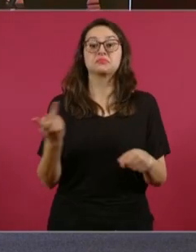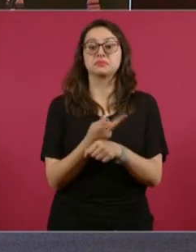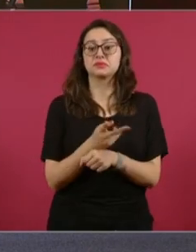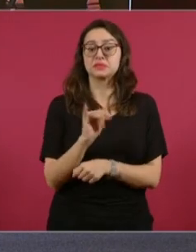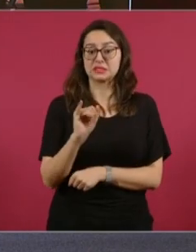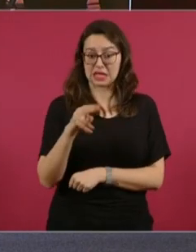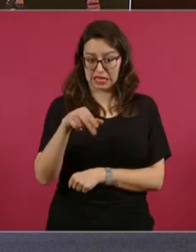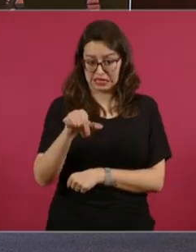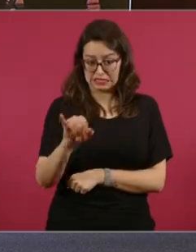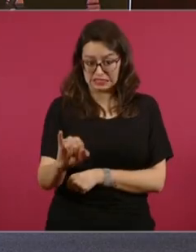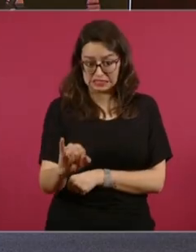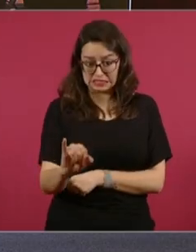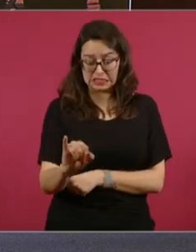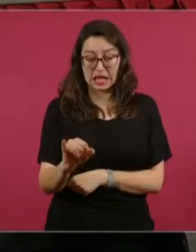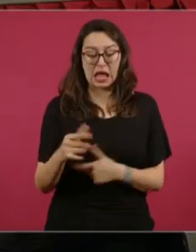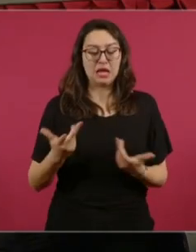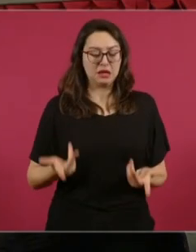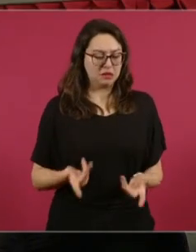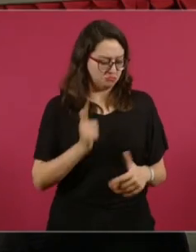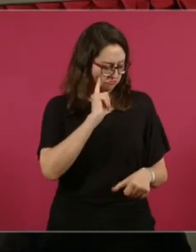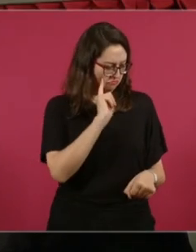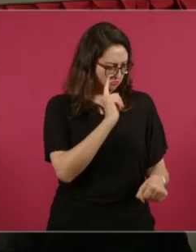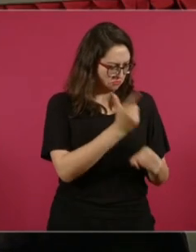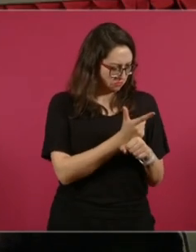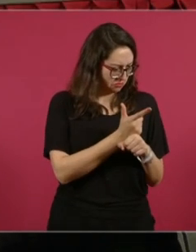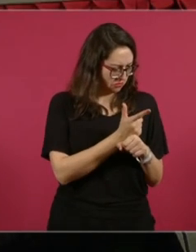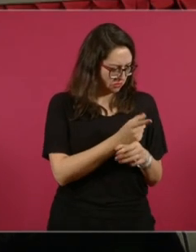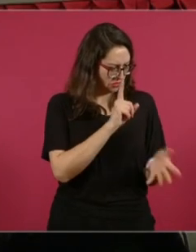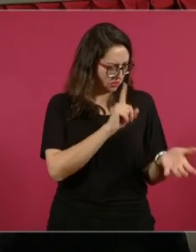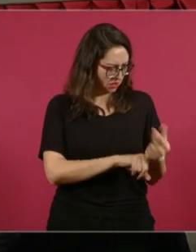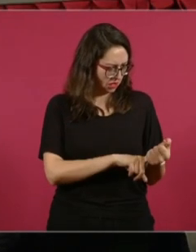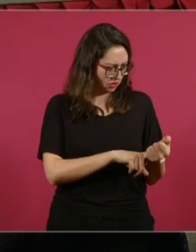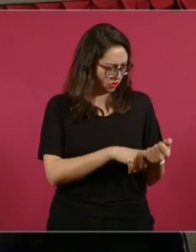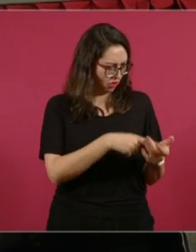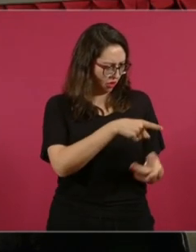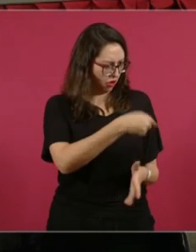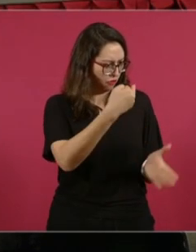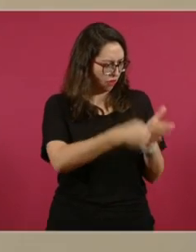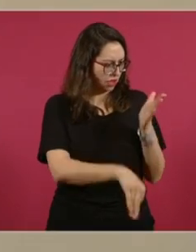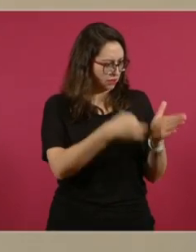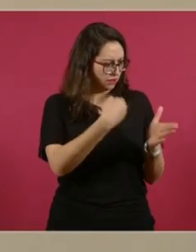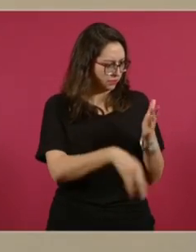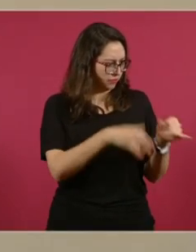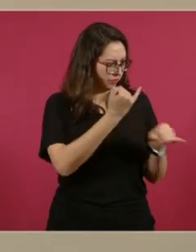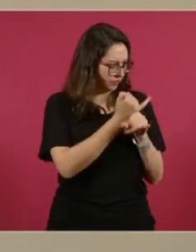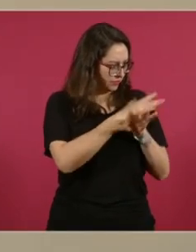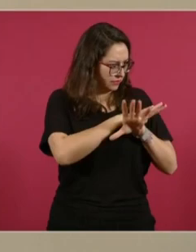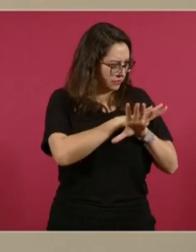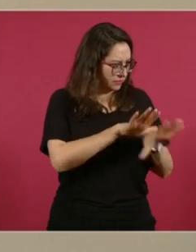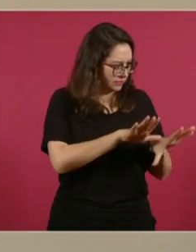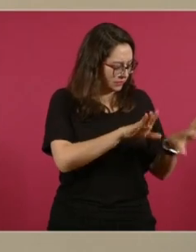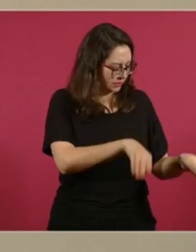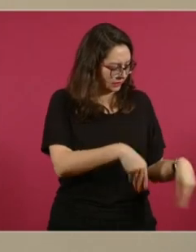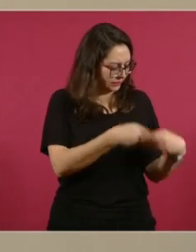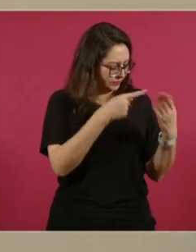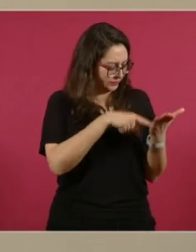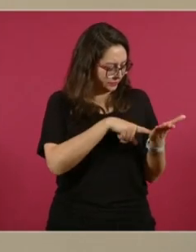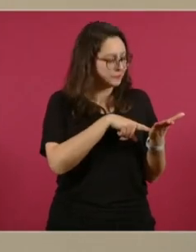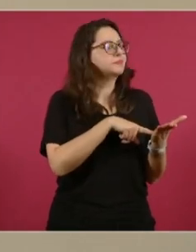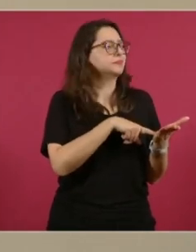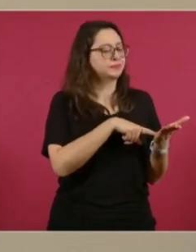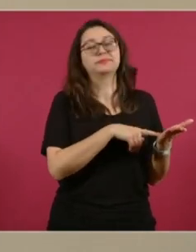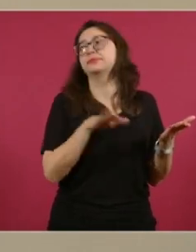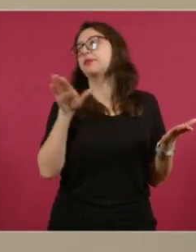INAI, le dice a Función Pública o a los organismos encargados que abran un proceso administrativo. O sea, en